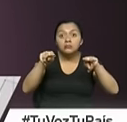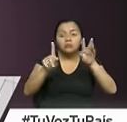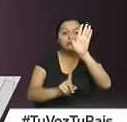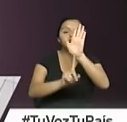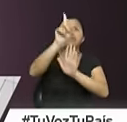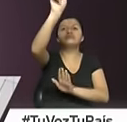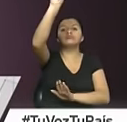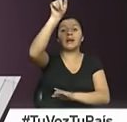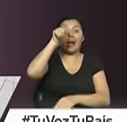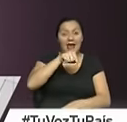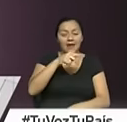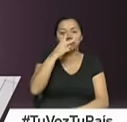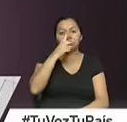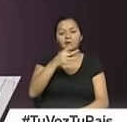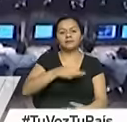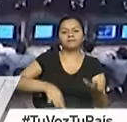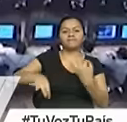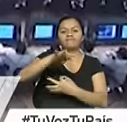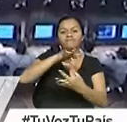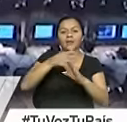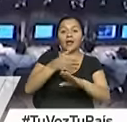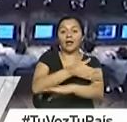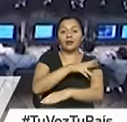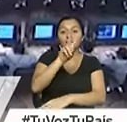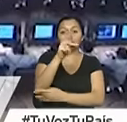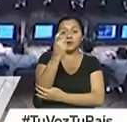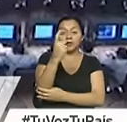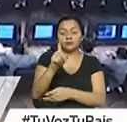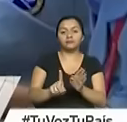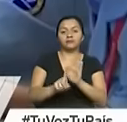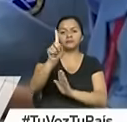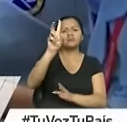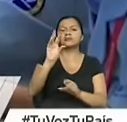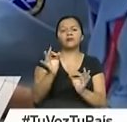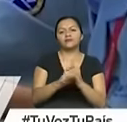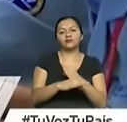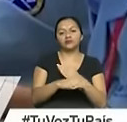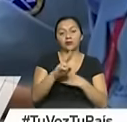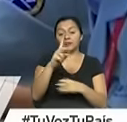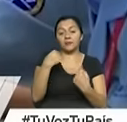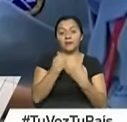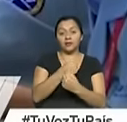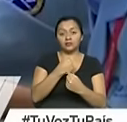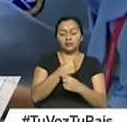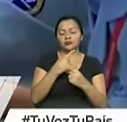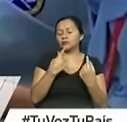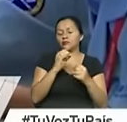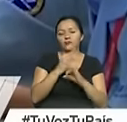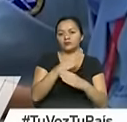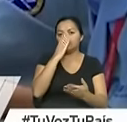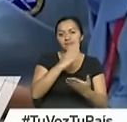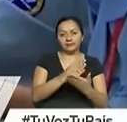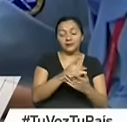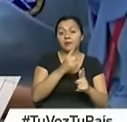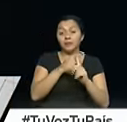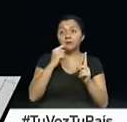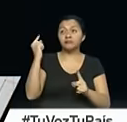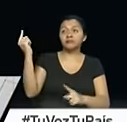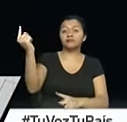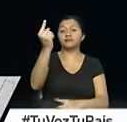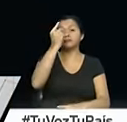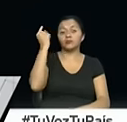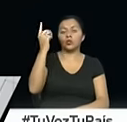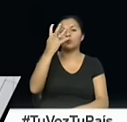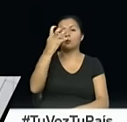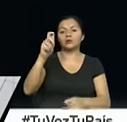nuevo laboratorio sustituye al lanzado en 2011, que está fuera de servicio desde marzo, y orbitará a casi 400 kilómetros de la Tierra.